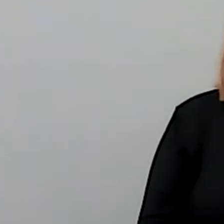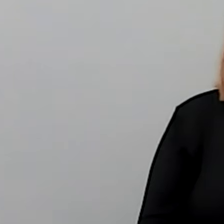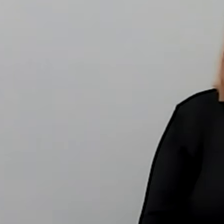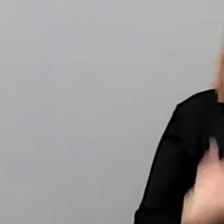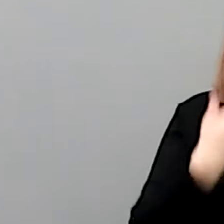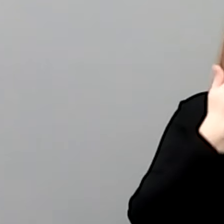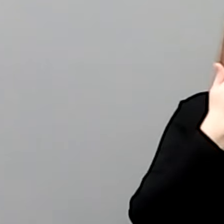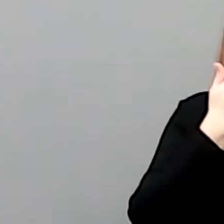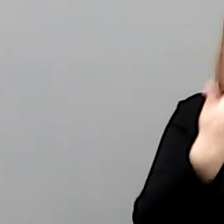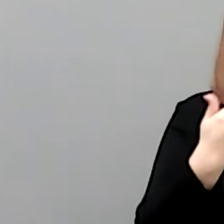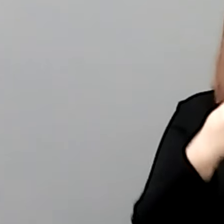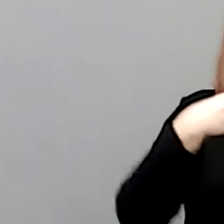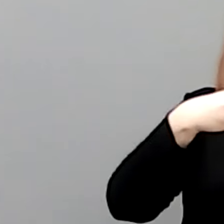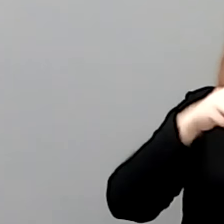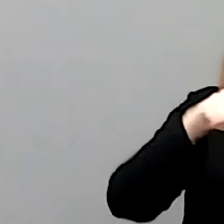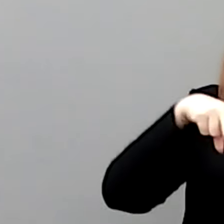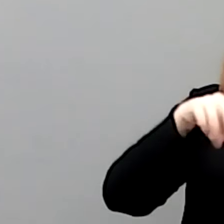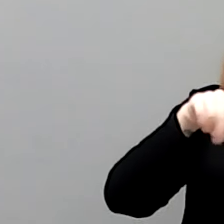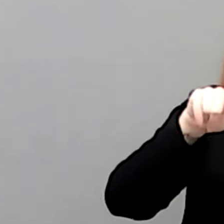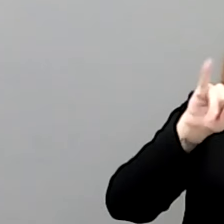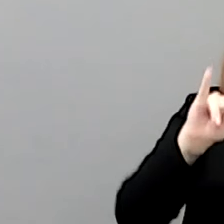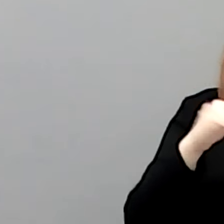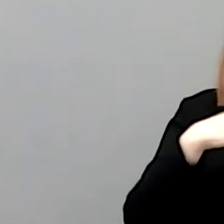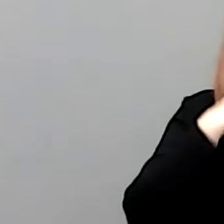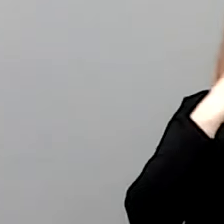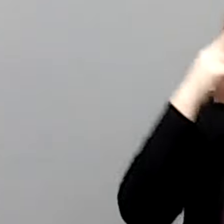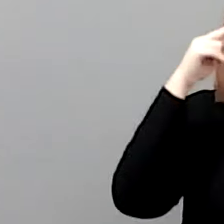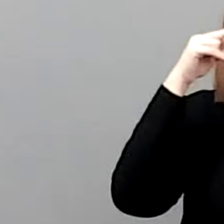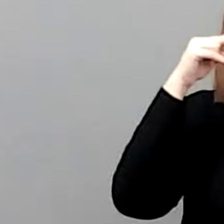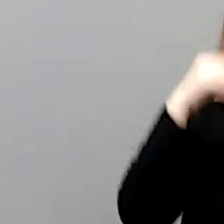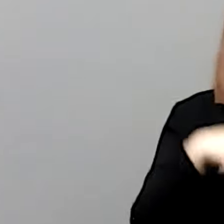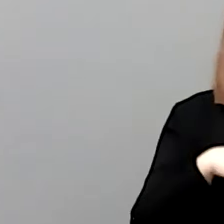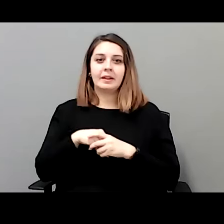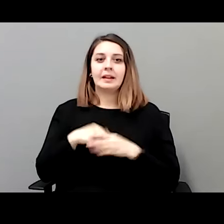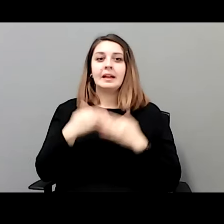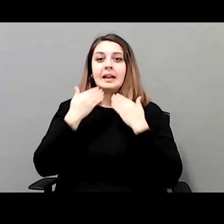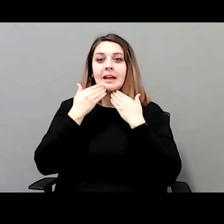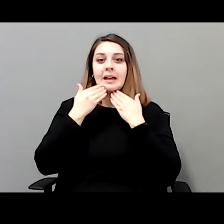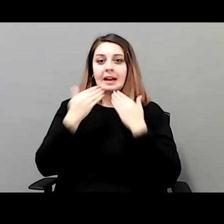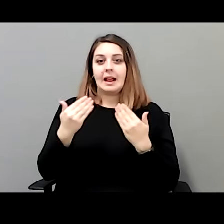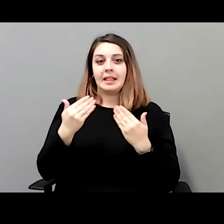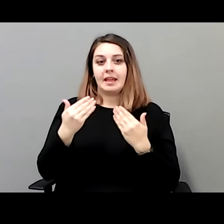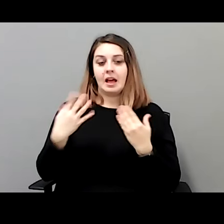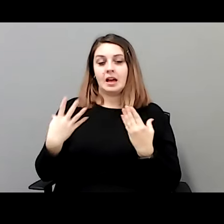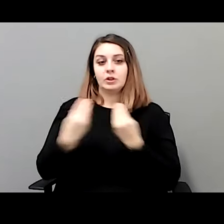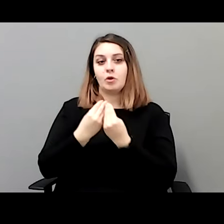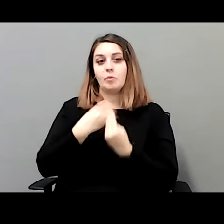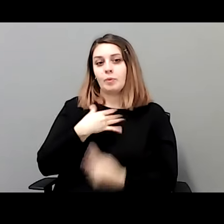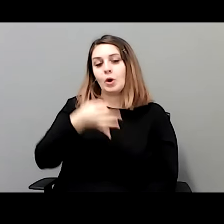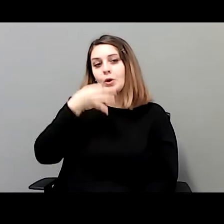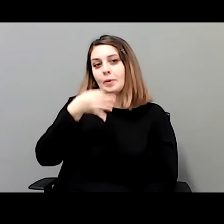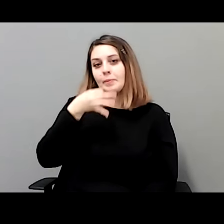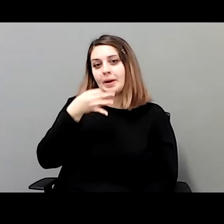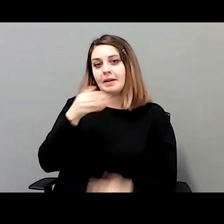Muchísimas gracias, Manoli, muchísimas gracias por estar hoy aquí dedicando estas palabras